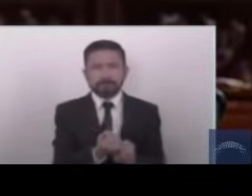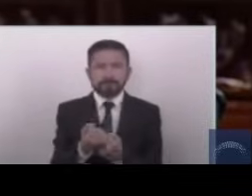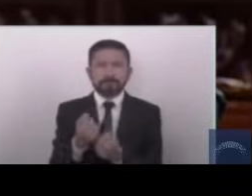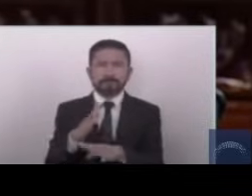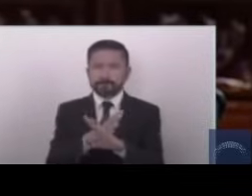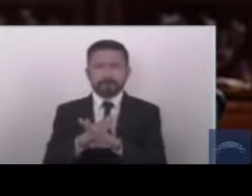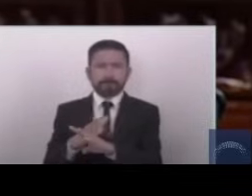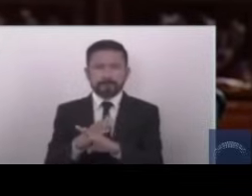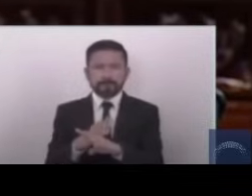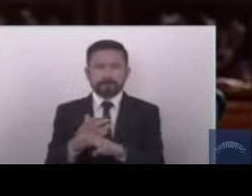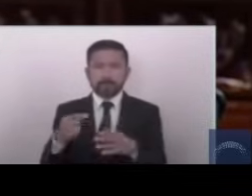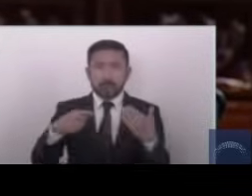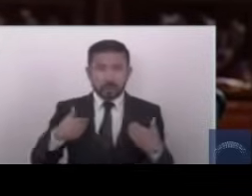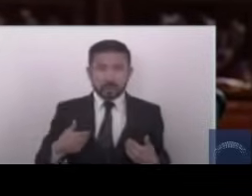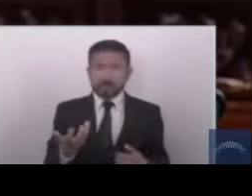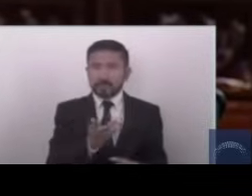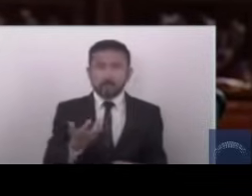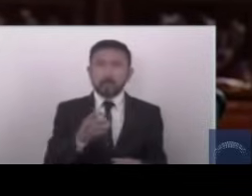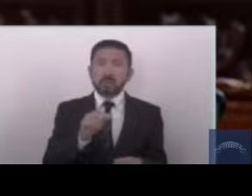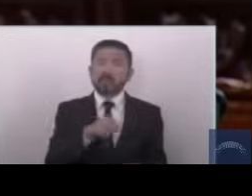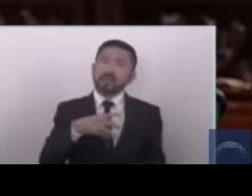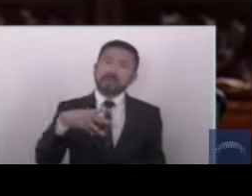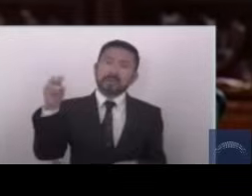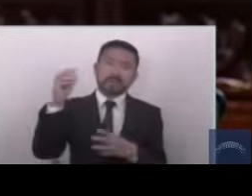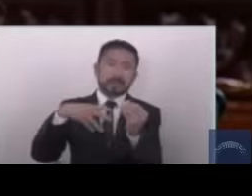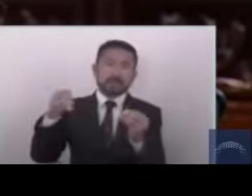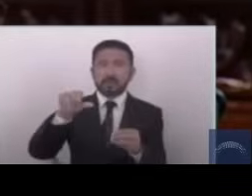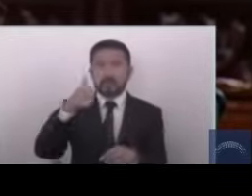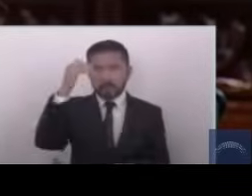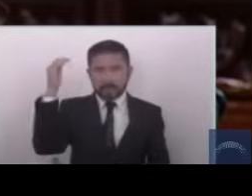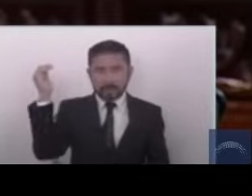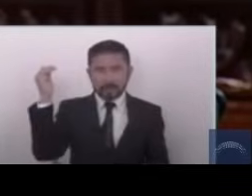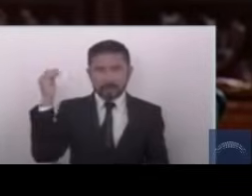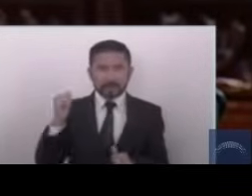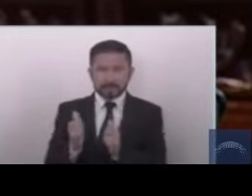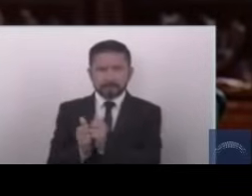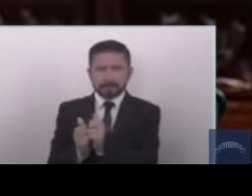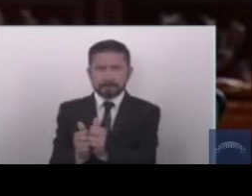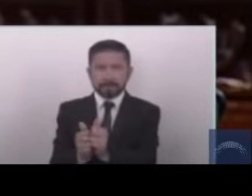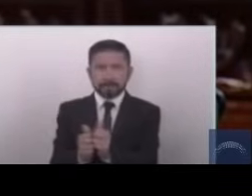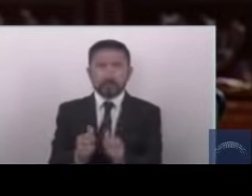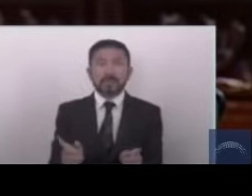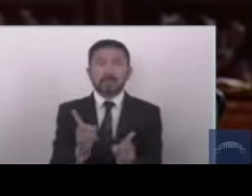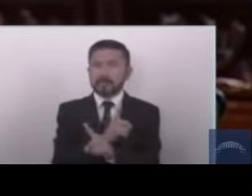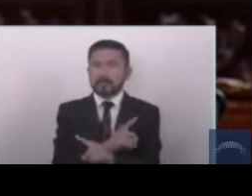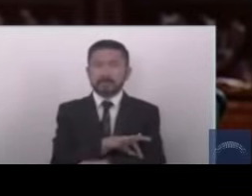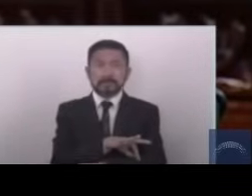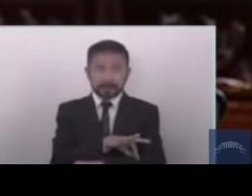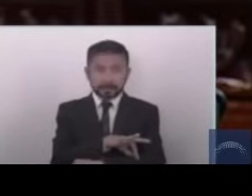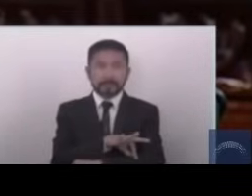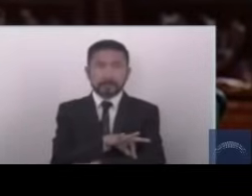protección de los derechos de nuestros migrantes acompañándoles en todo momento y el cambio Creo yo que es bastante